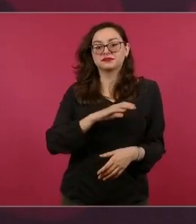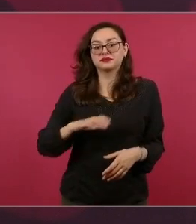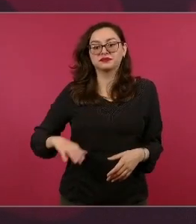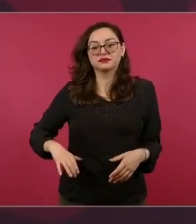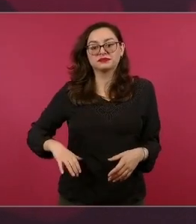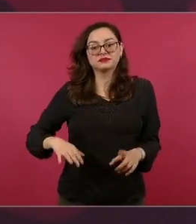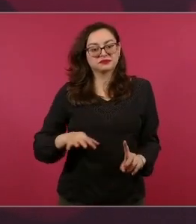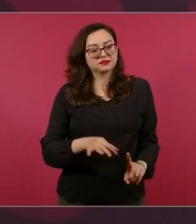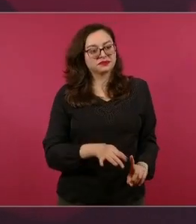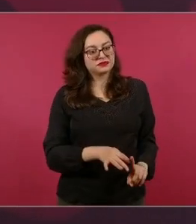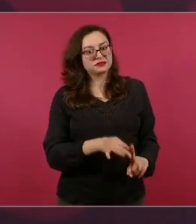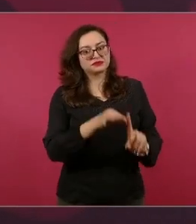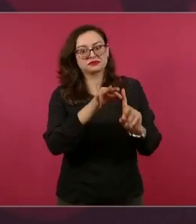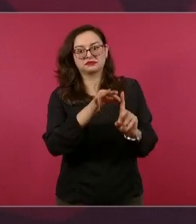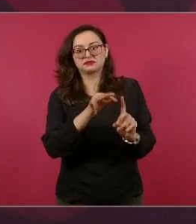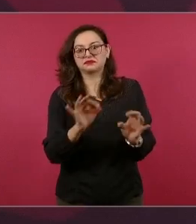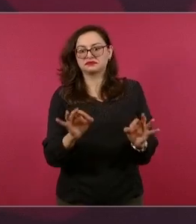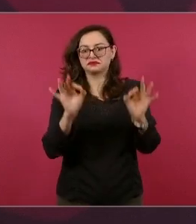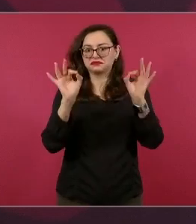para elegir bien,